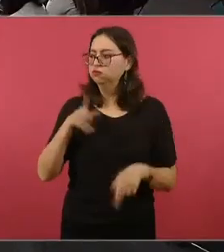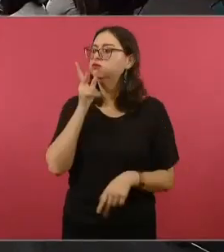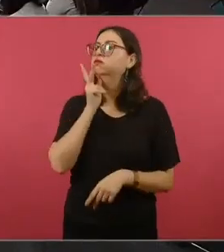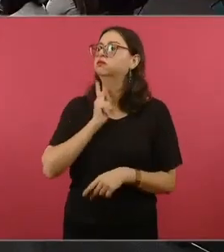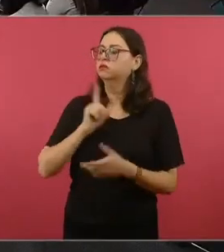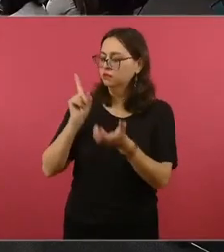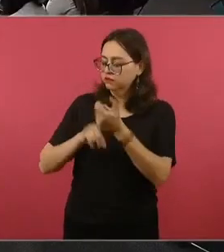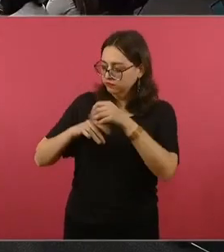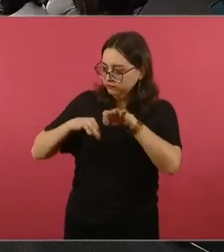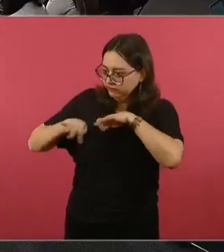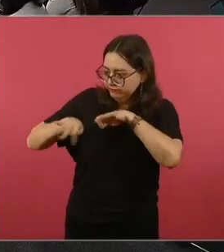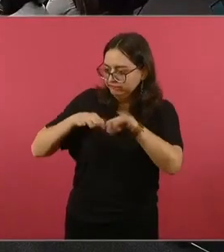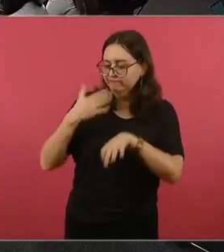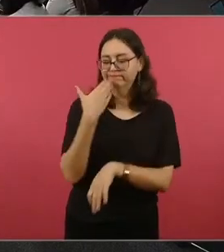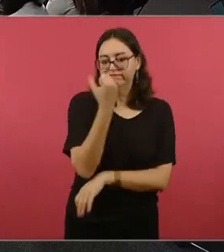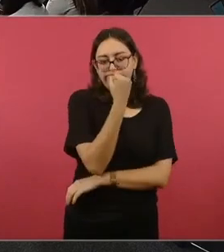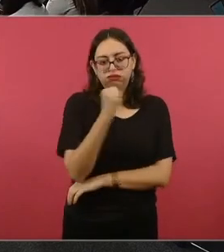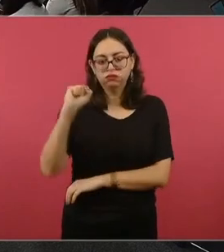técnicos muy buenos.